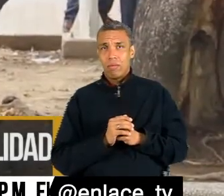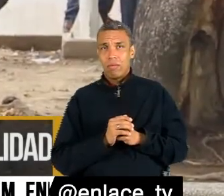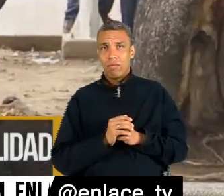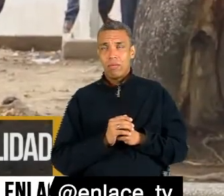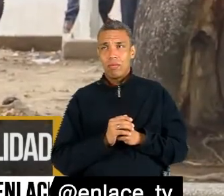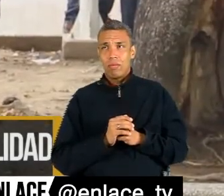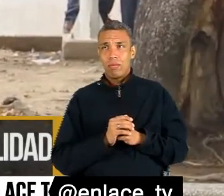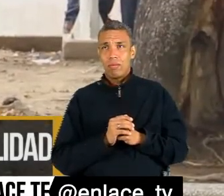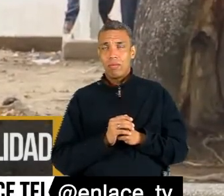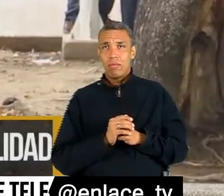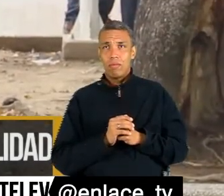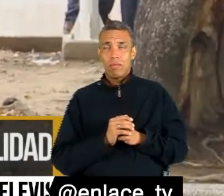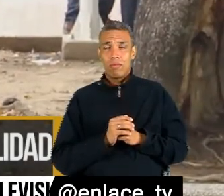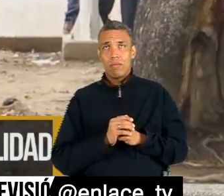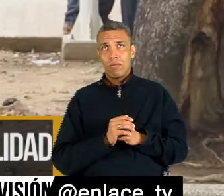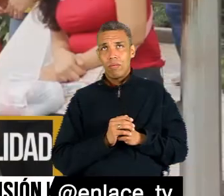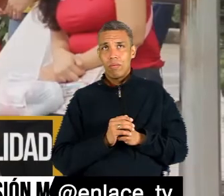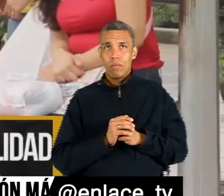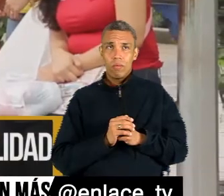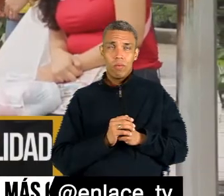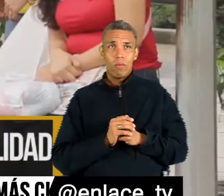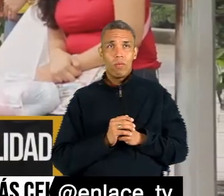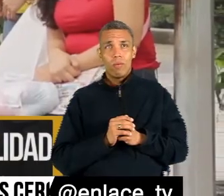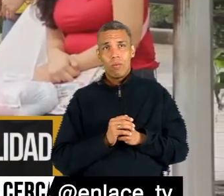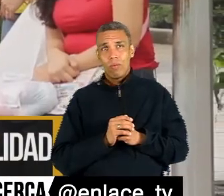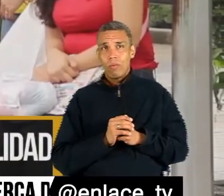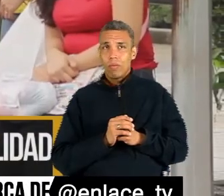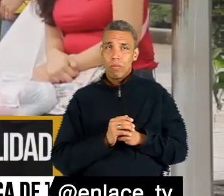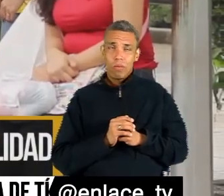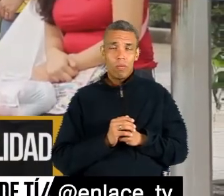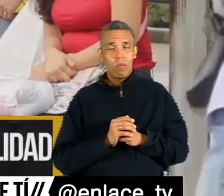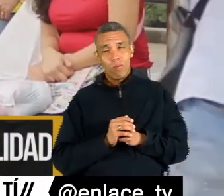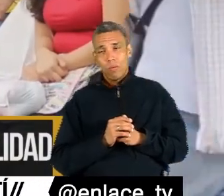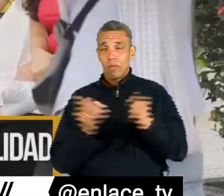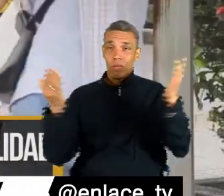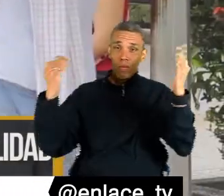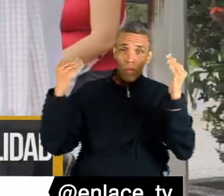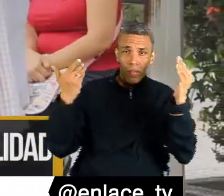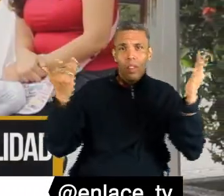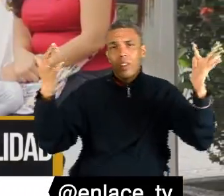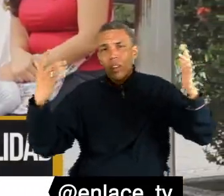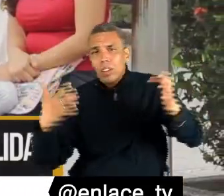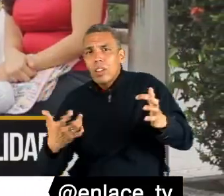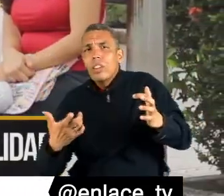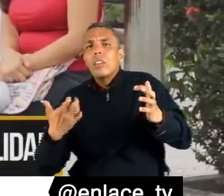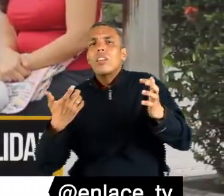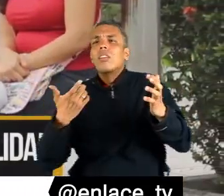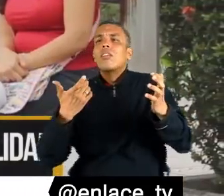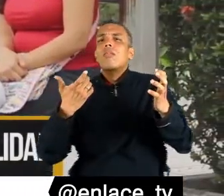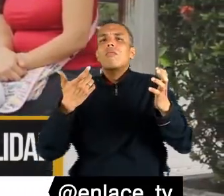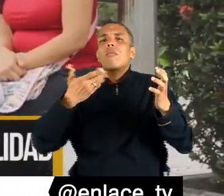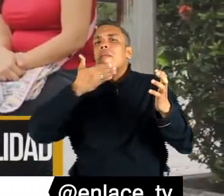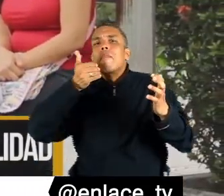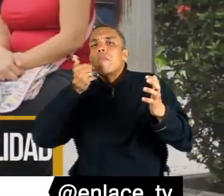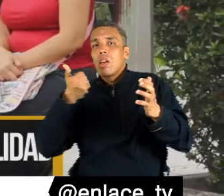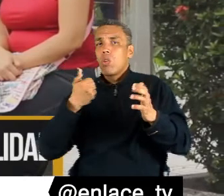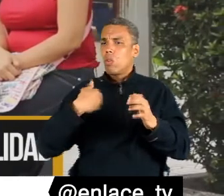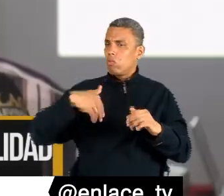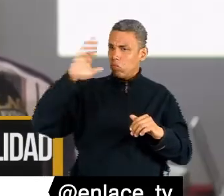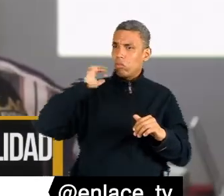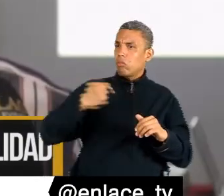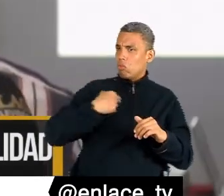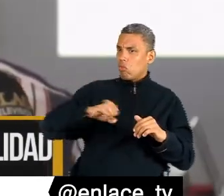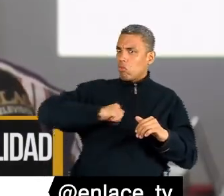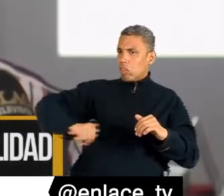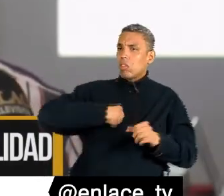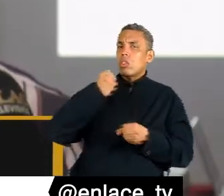cuando nos referimos a abrir el debate en términos de empleabilidad, estamos queriendo decir que la mejor defensa de la mano de obra local se hace a través